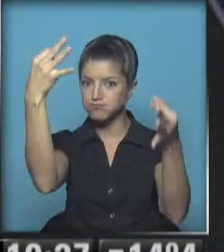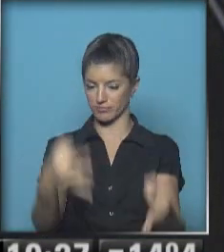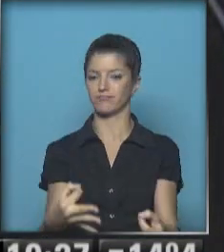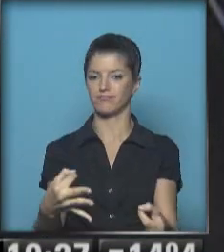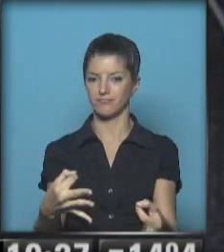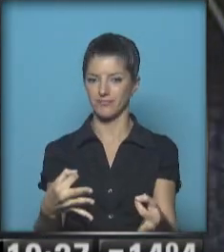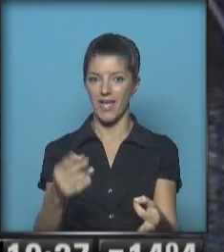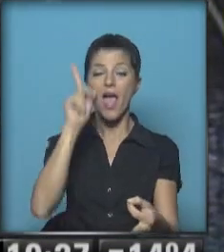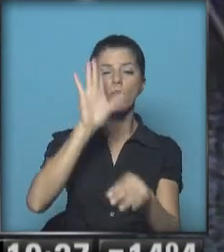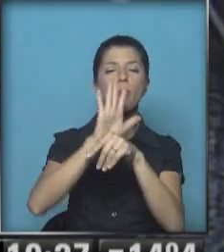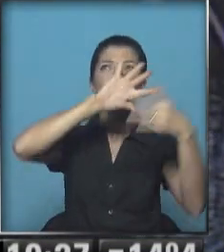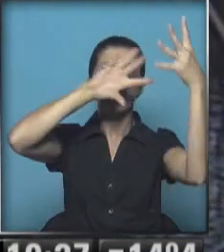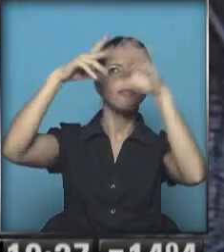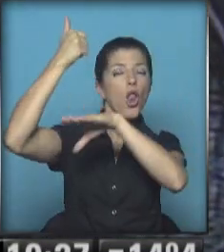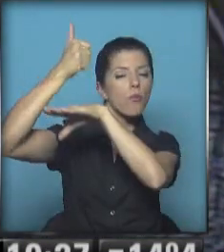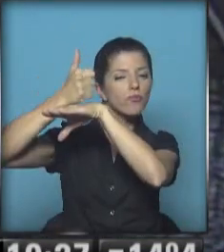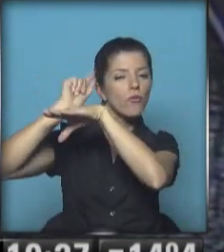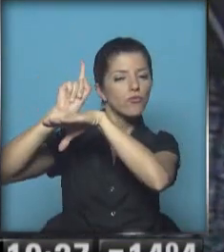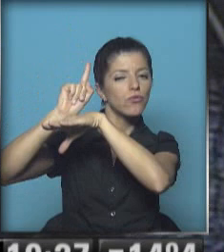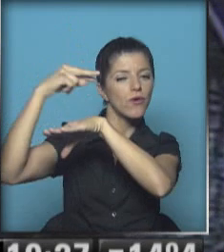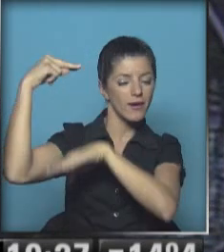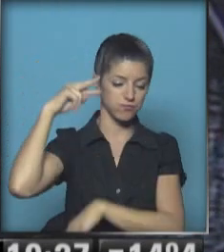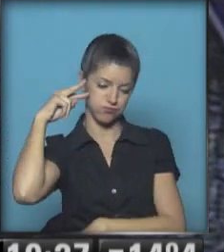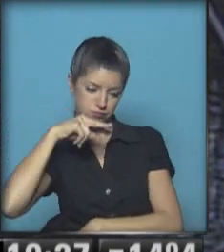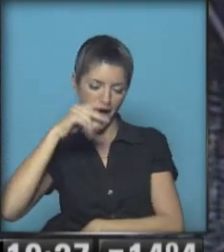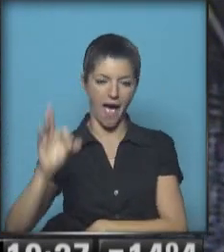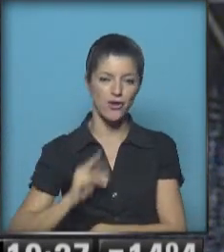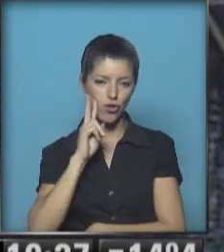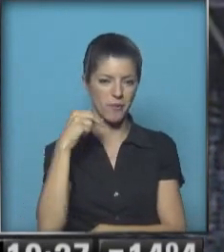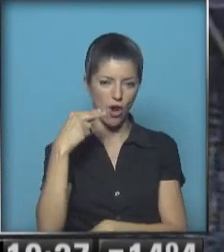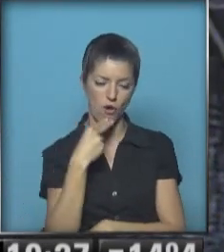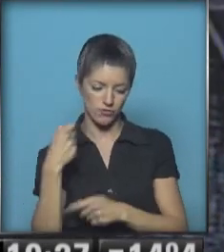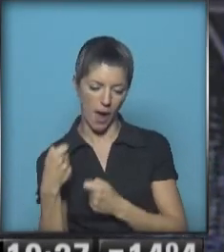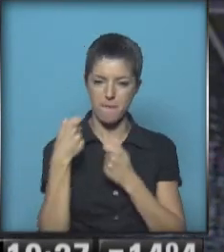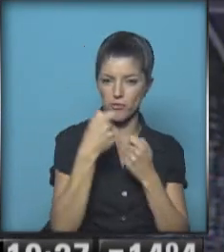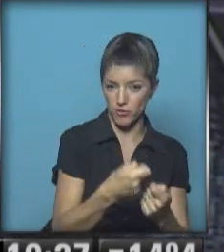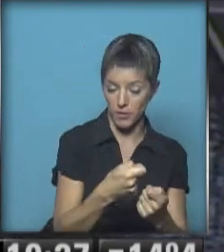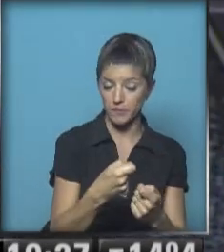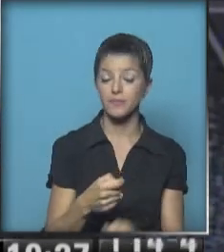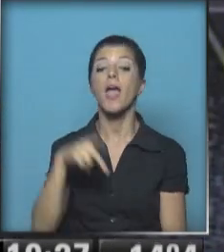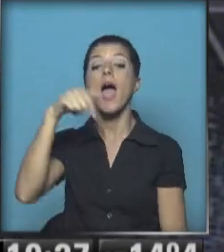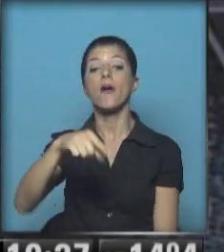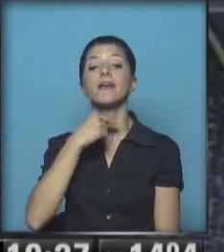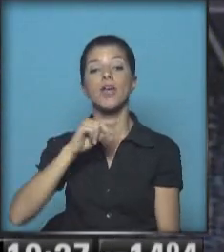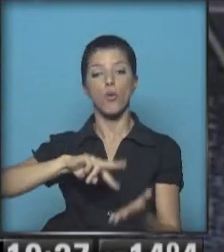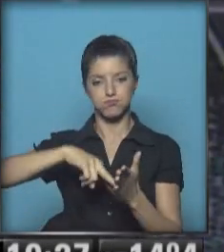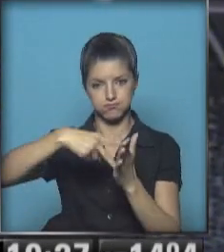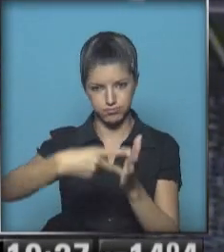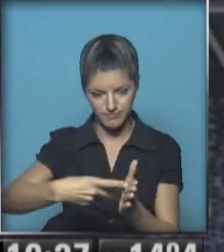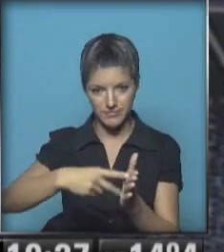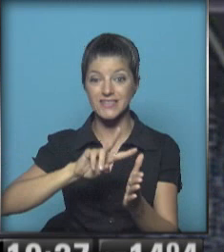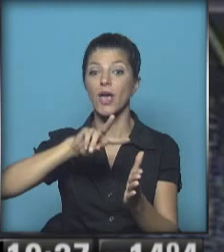el cielo ese 11 la acompañó. Y entonces quiero dar el segundo paso, darles